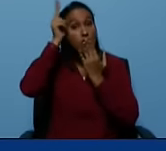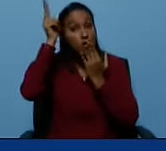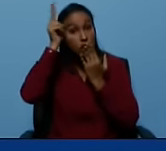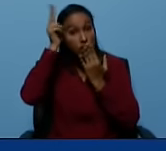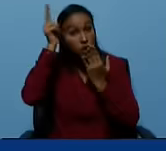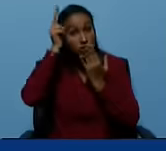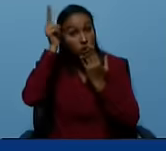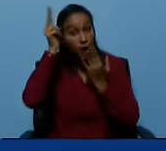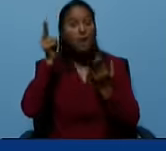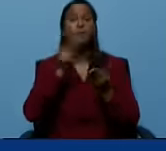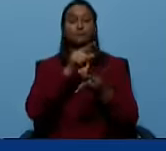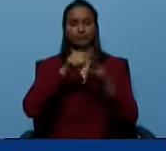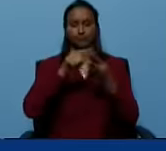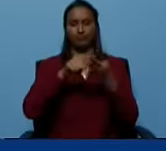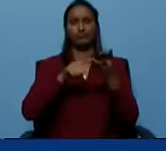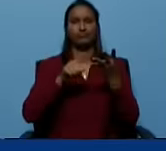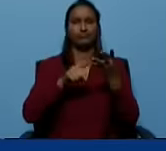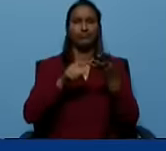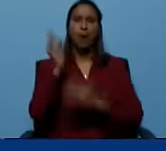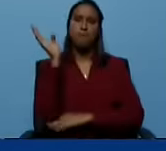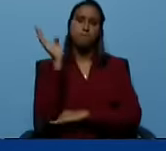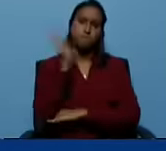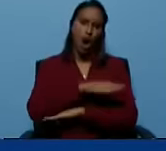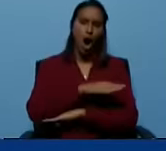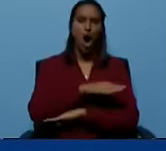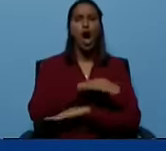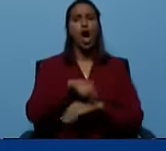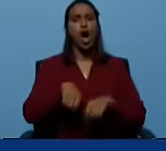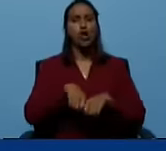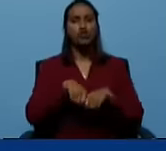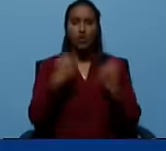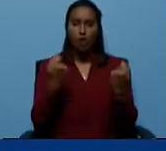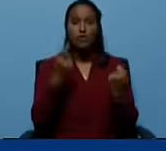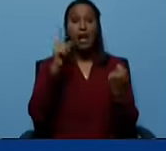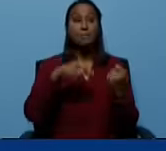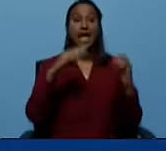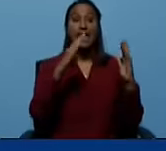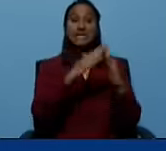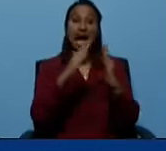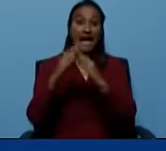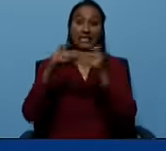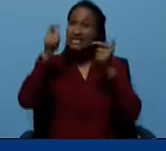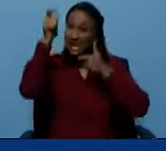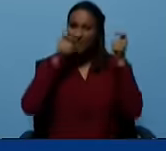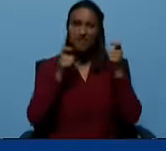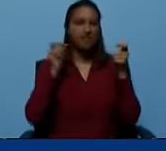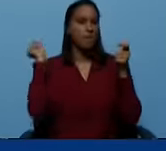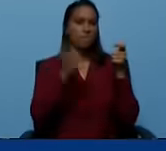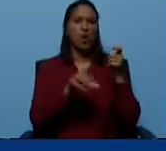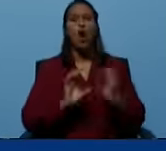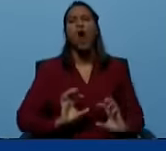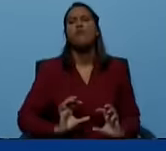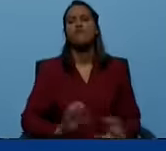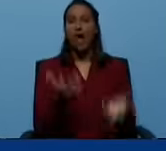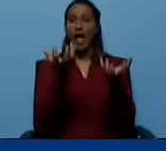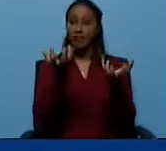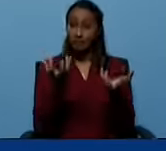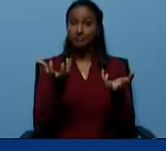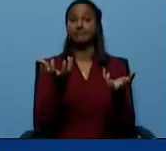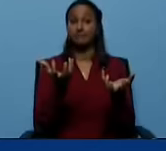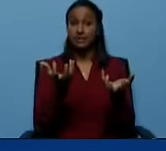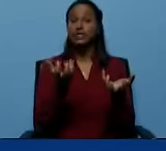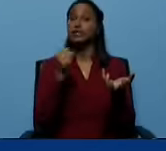gran cacique Guaycaipuro, que salieron a quemar casas de chavistas. Hay suficiente